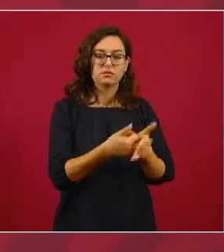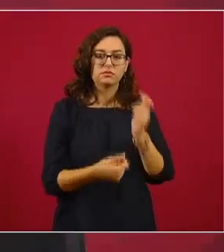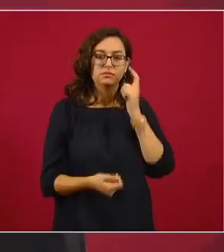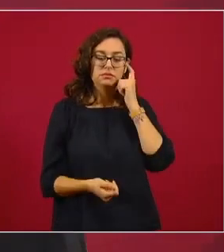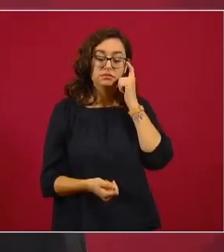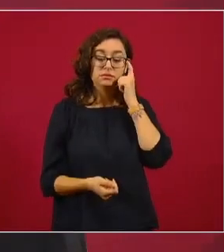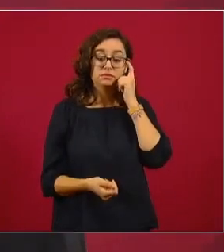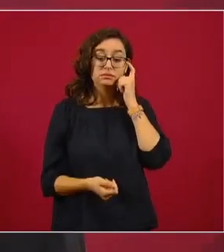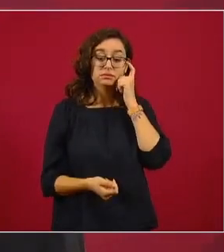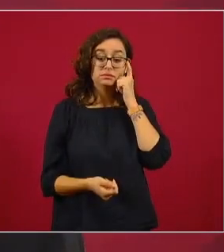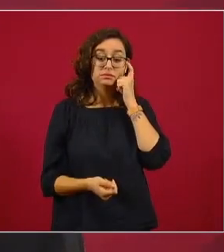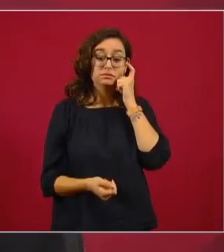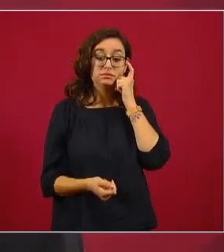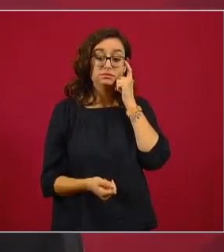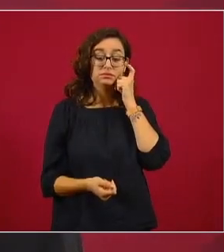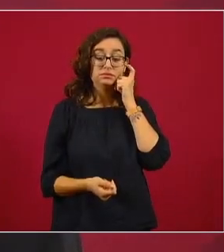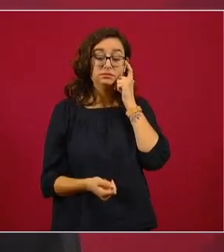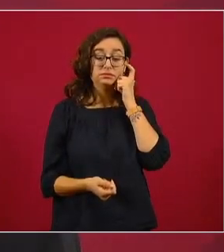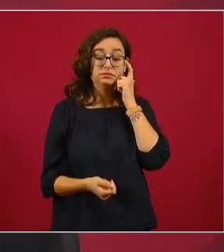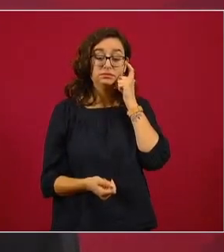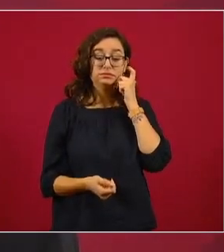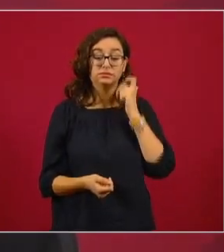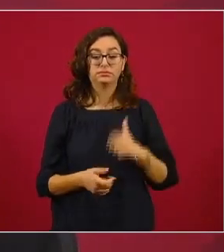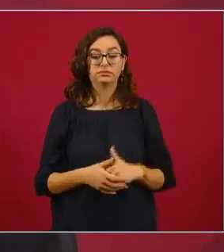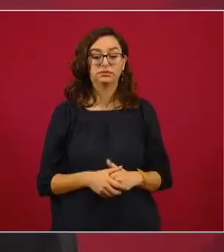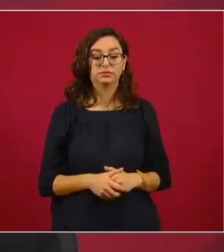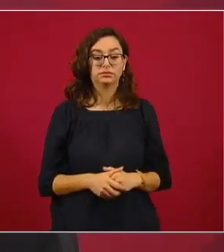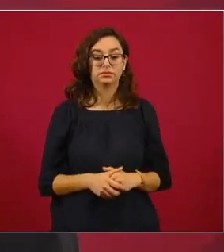Un signo de